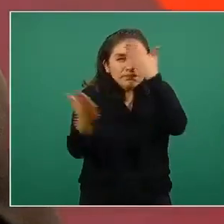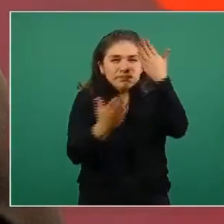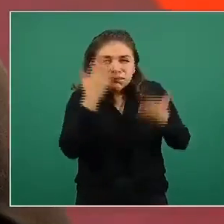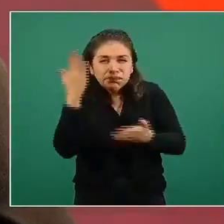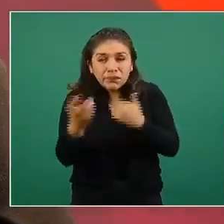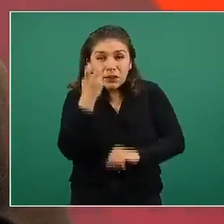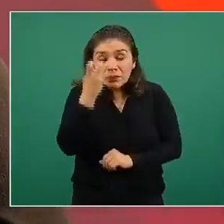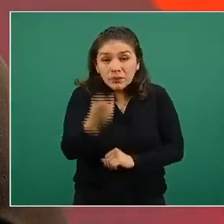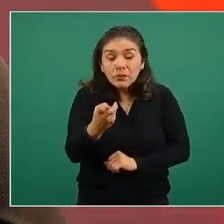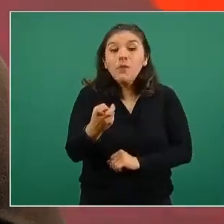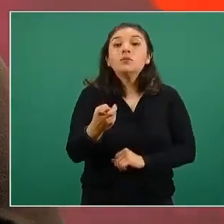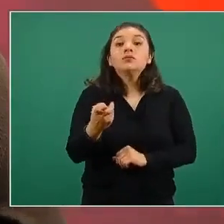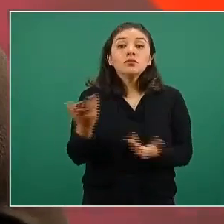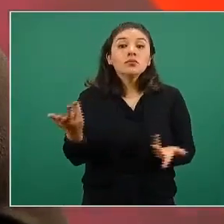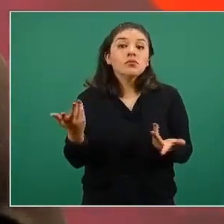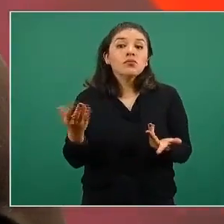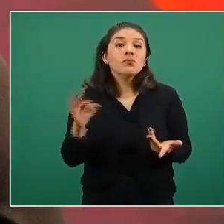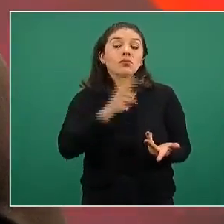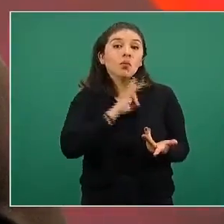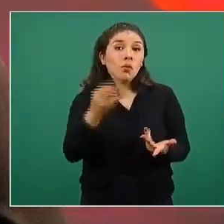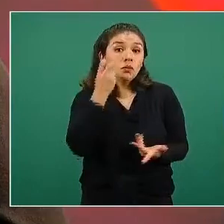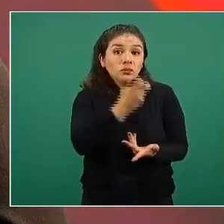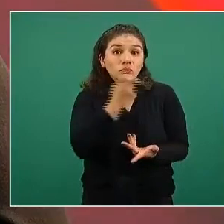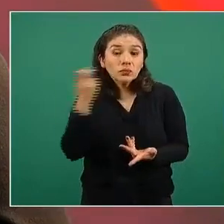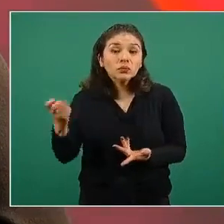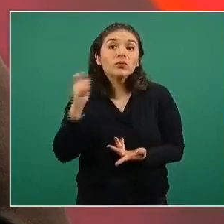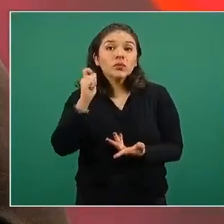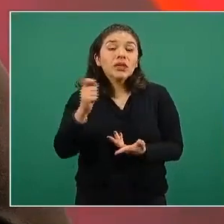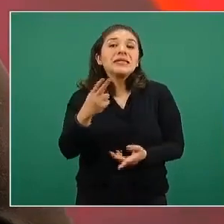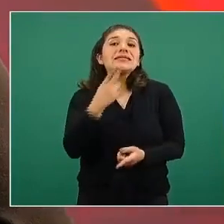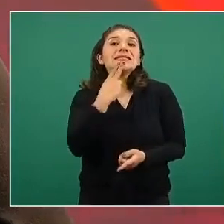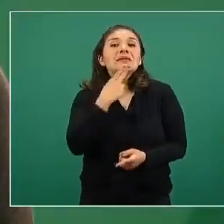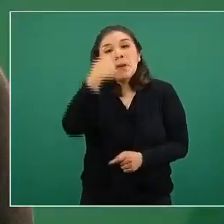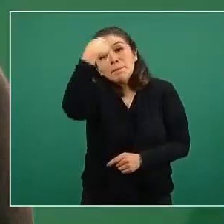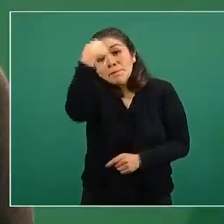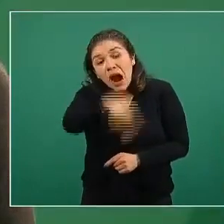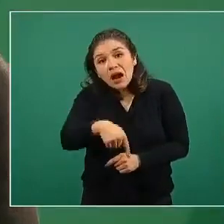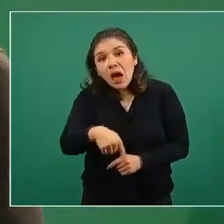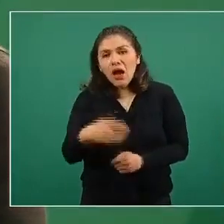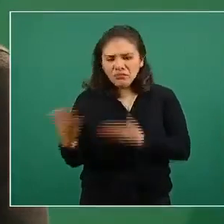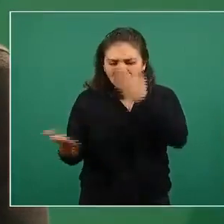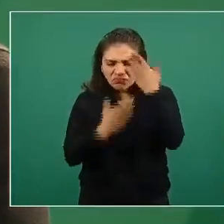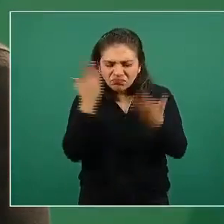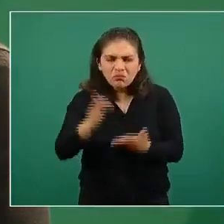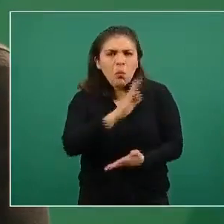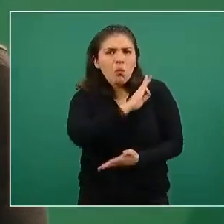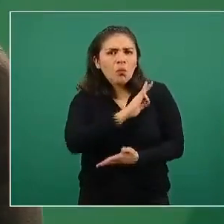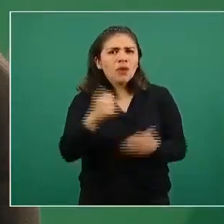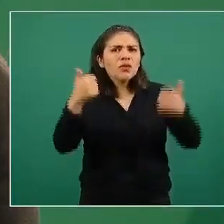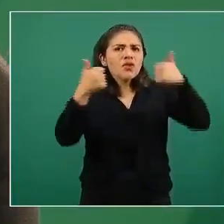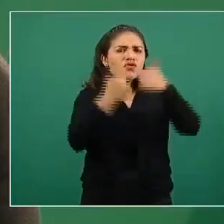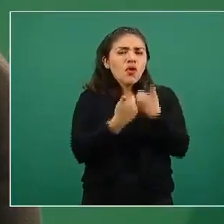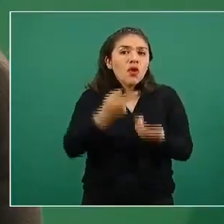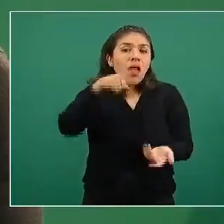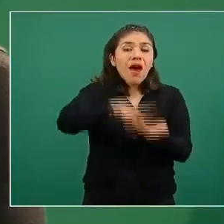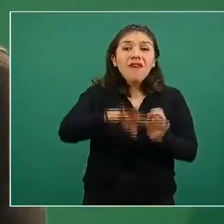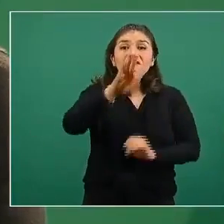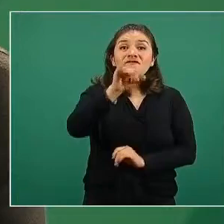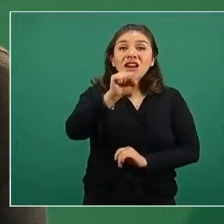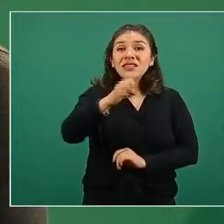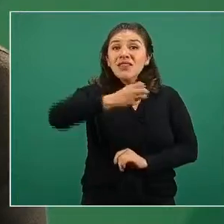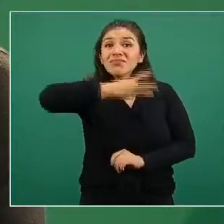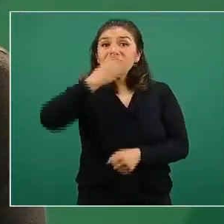ensayos clínicos, pues precisamente ese es el objetivo, que el ensayo pueda, a través y sobre todo en la fase 3,